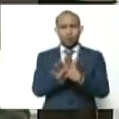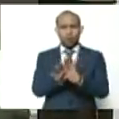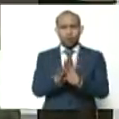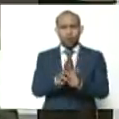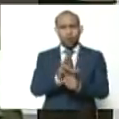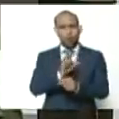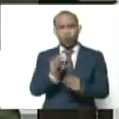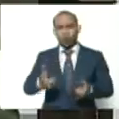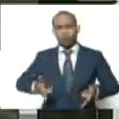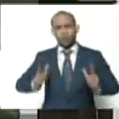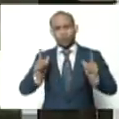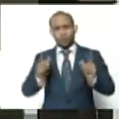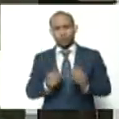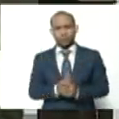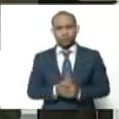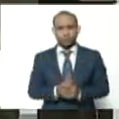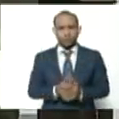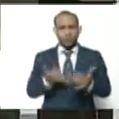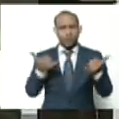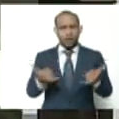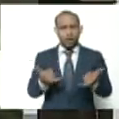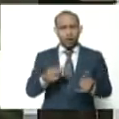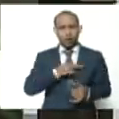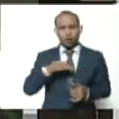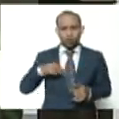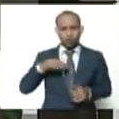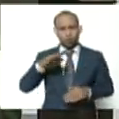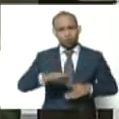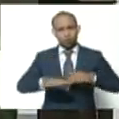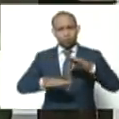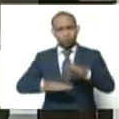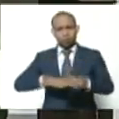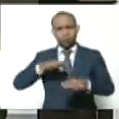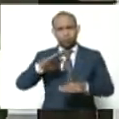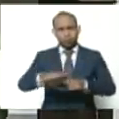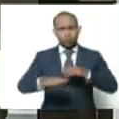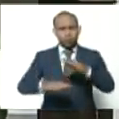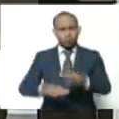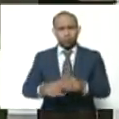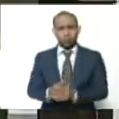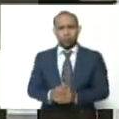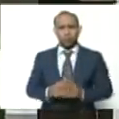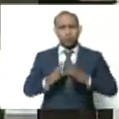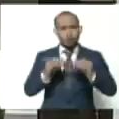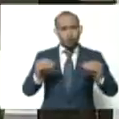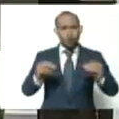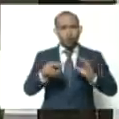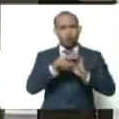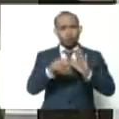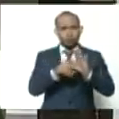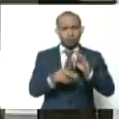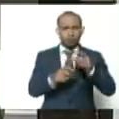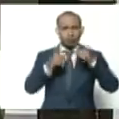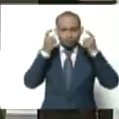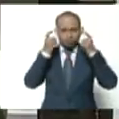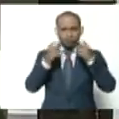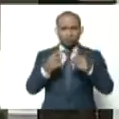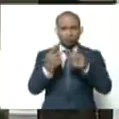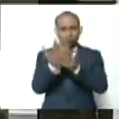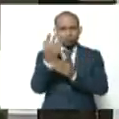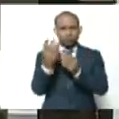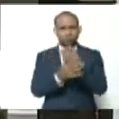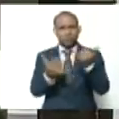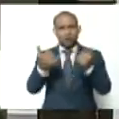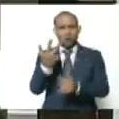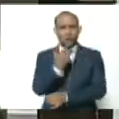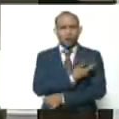lo permitía. Ahora estamos progresivamente tomando las medidas extremas de seguridad y ahora